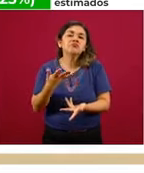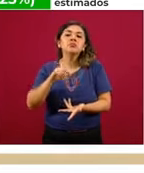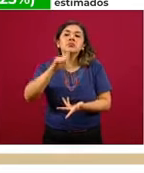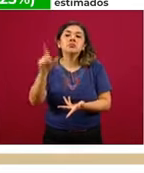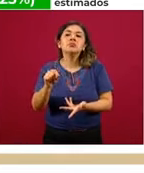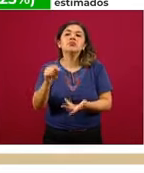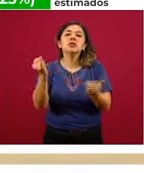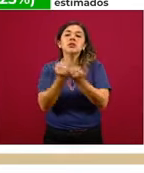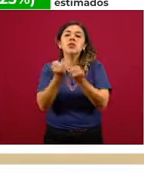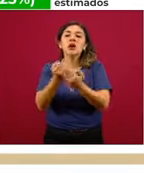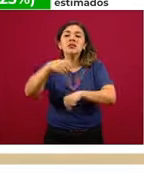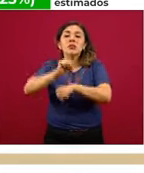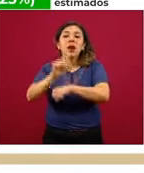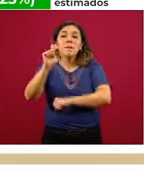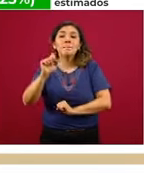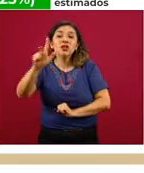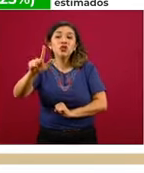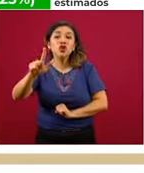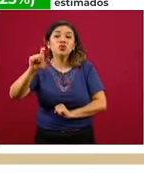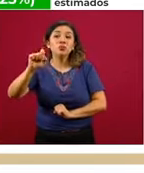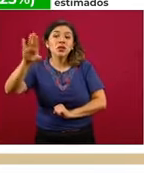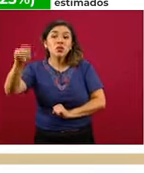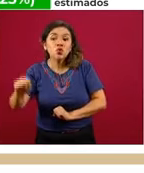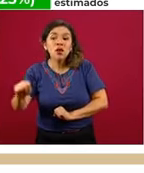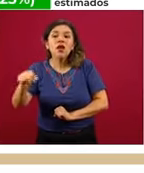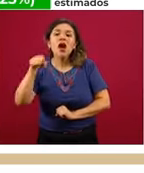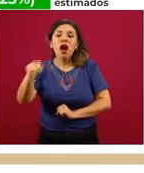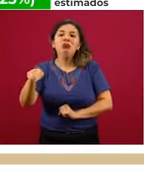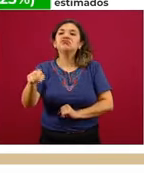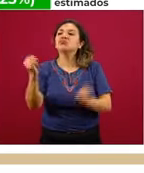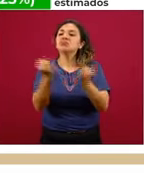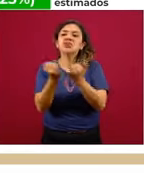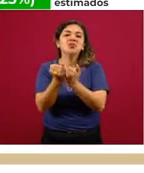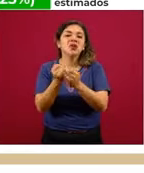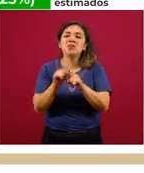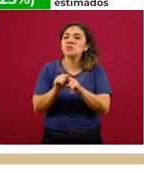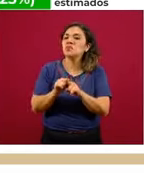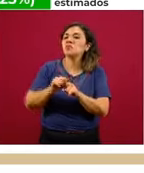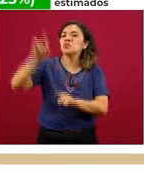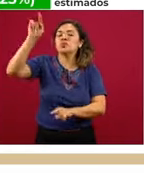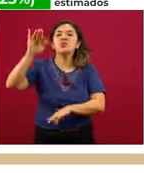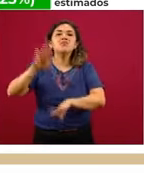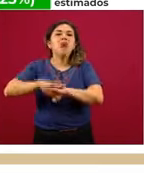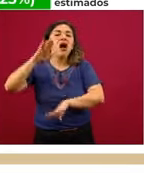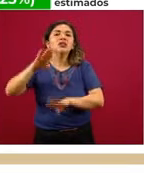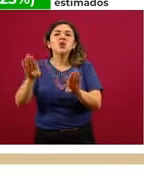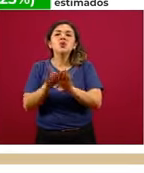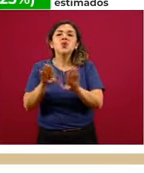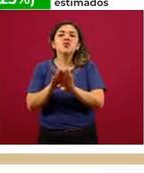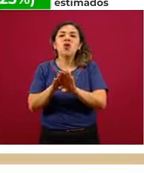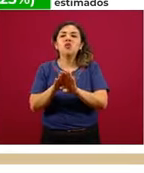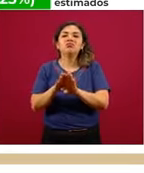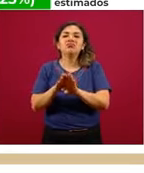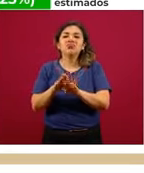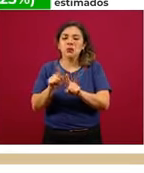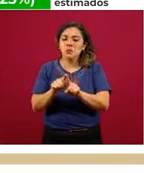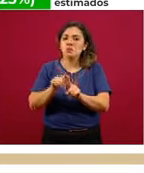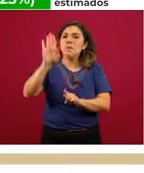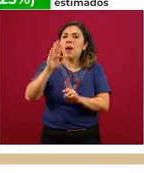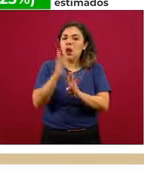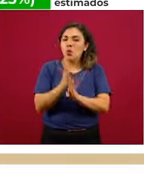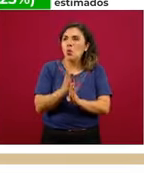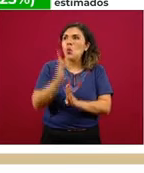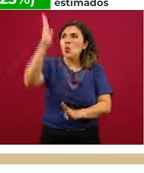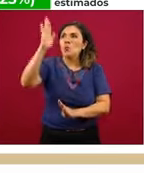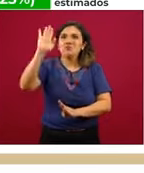muy obvia en la 28 y la 29 esta aceleración prácticamente se acerca a la vertical, lo cual